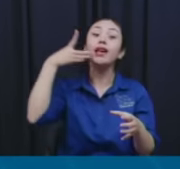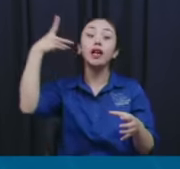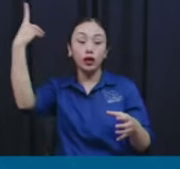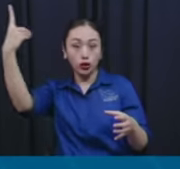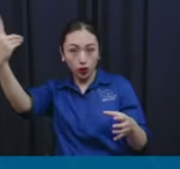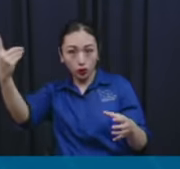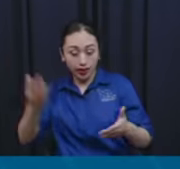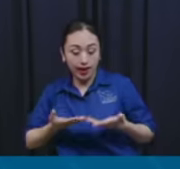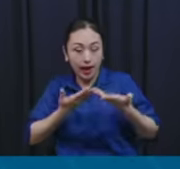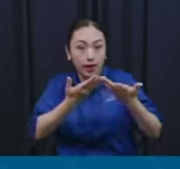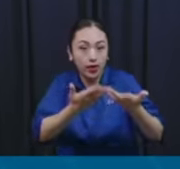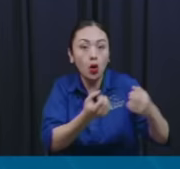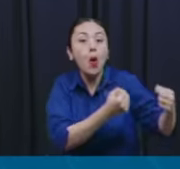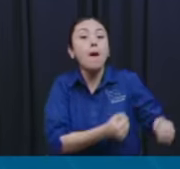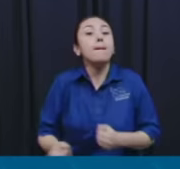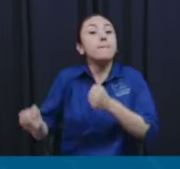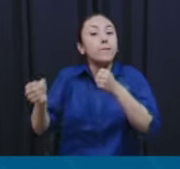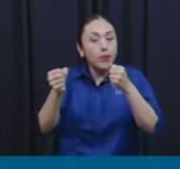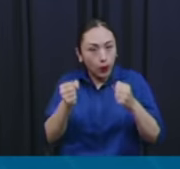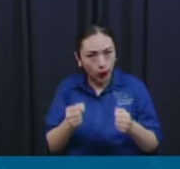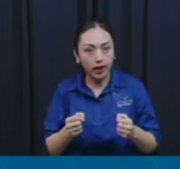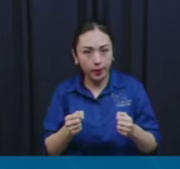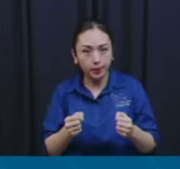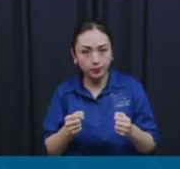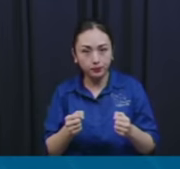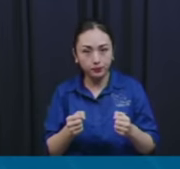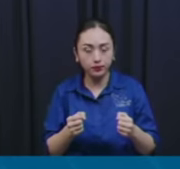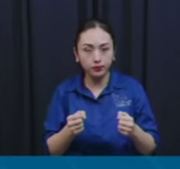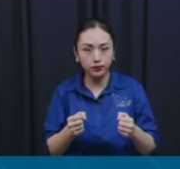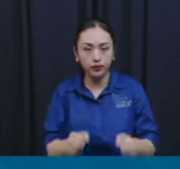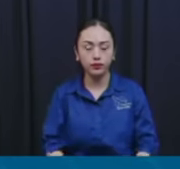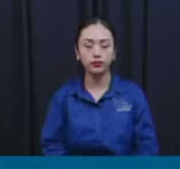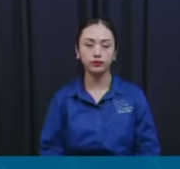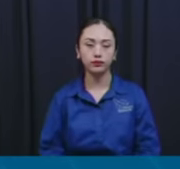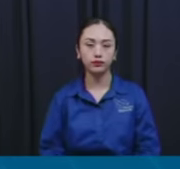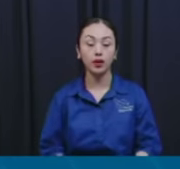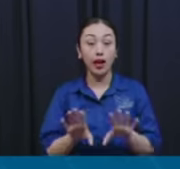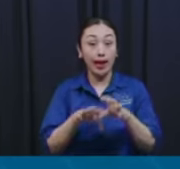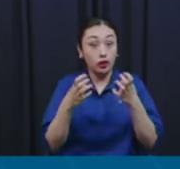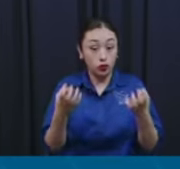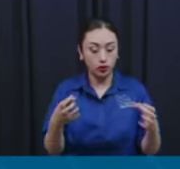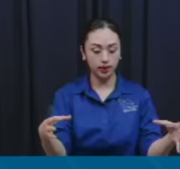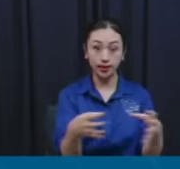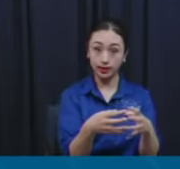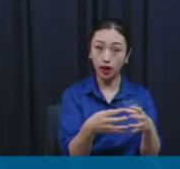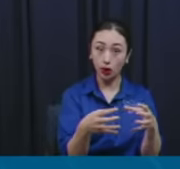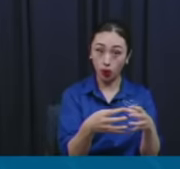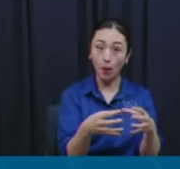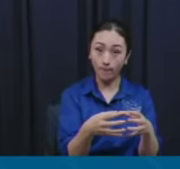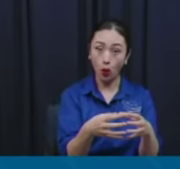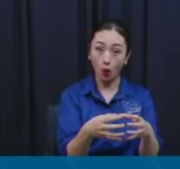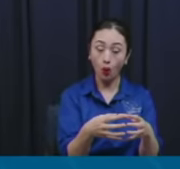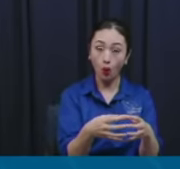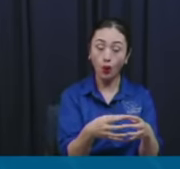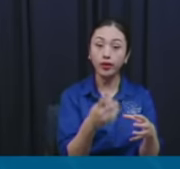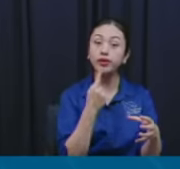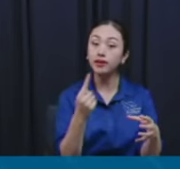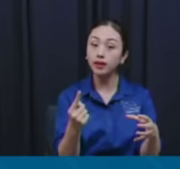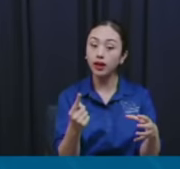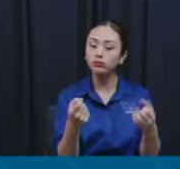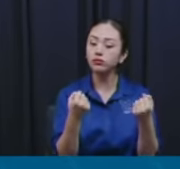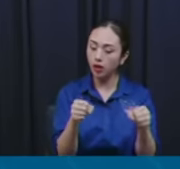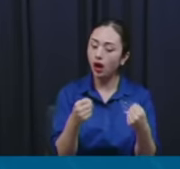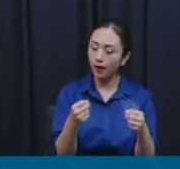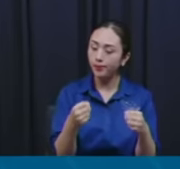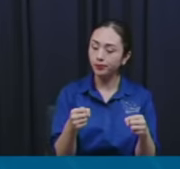decidir Pues me estoy basando con el contexto bíblico Entonces ellos vienen y dice hagamos Okay es más